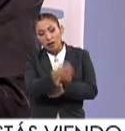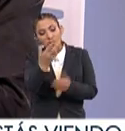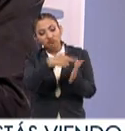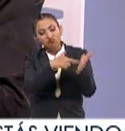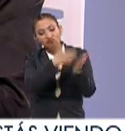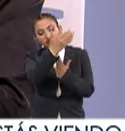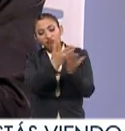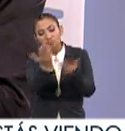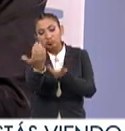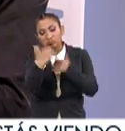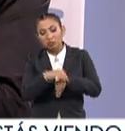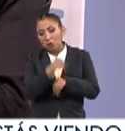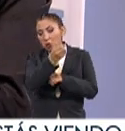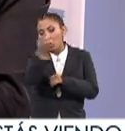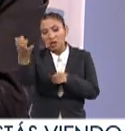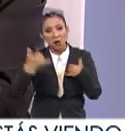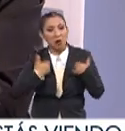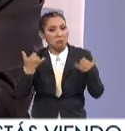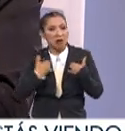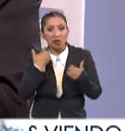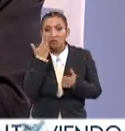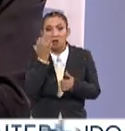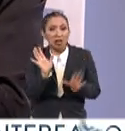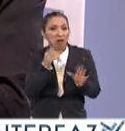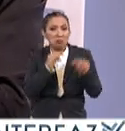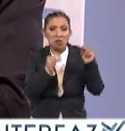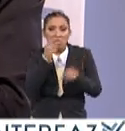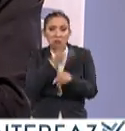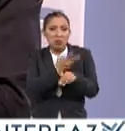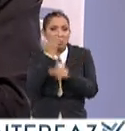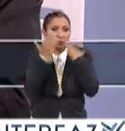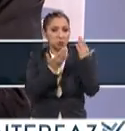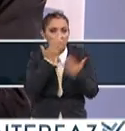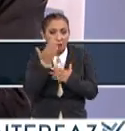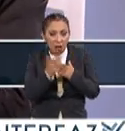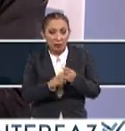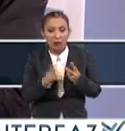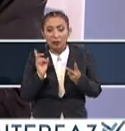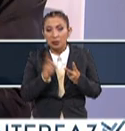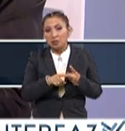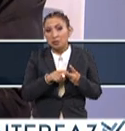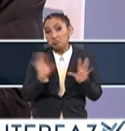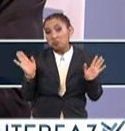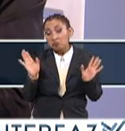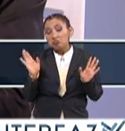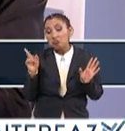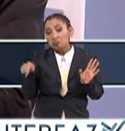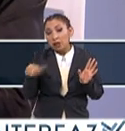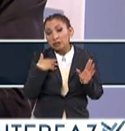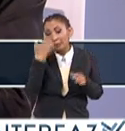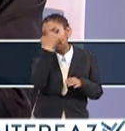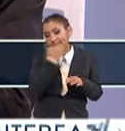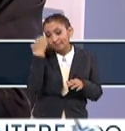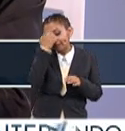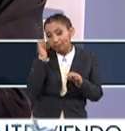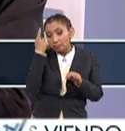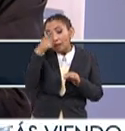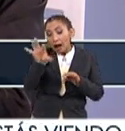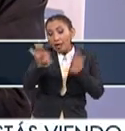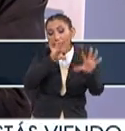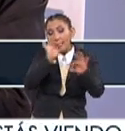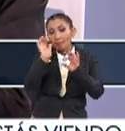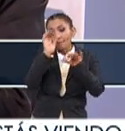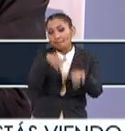ingreso es cualquier joven con nivel de bachillerato, y bueno, pues se hace un examen de